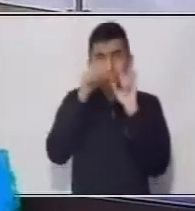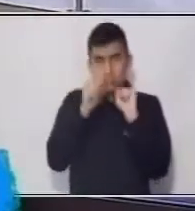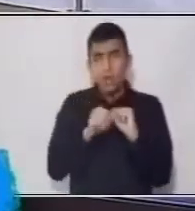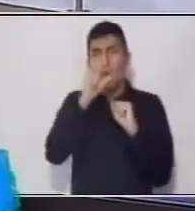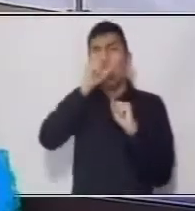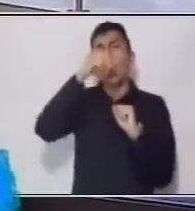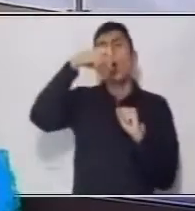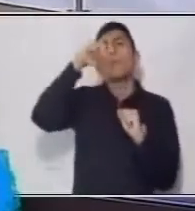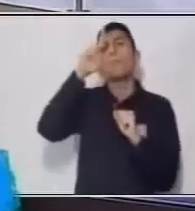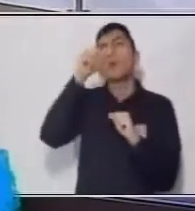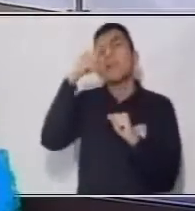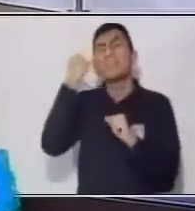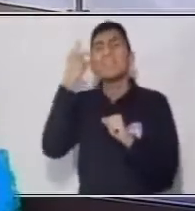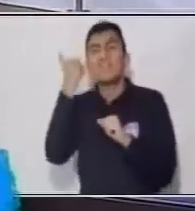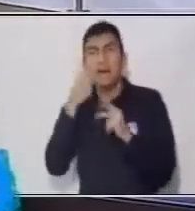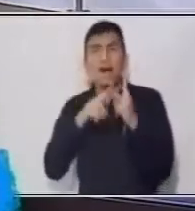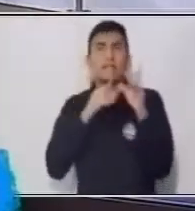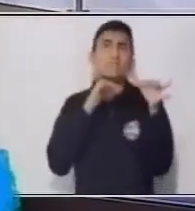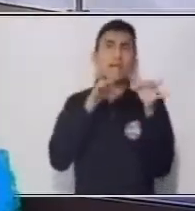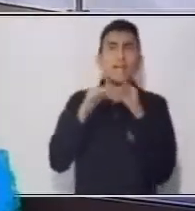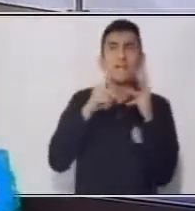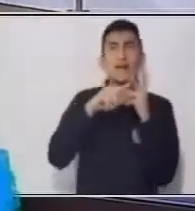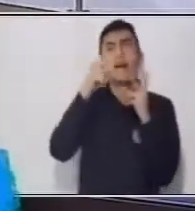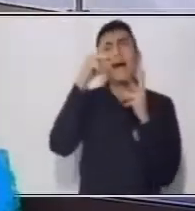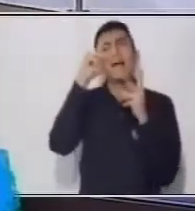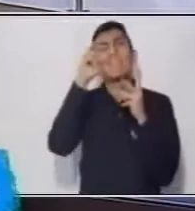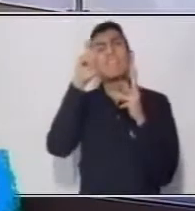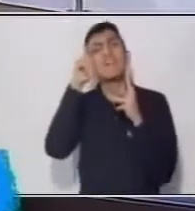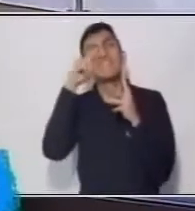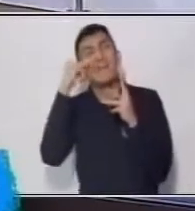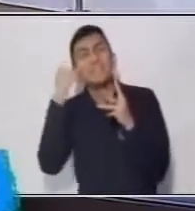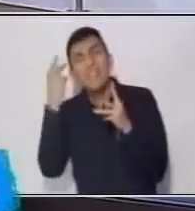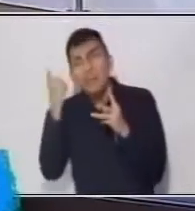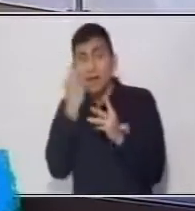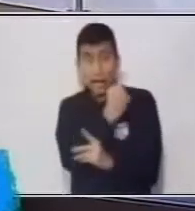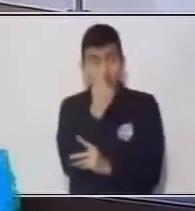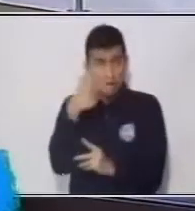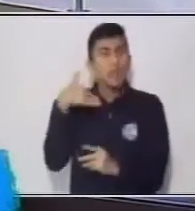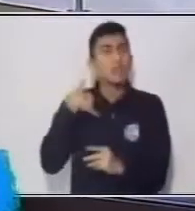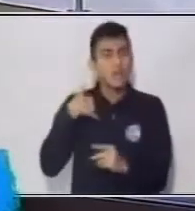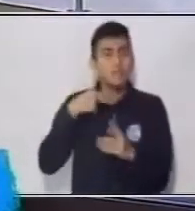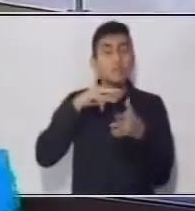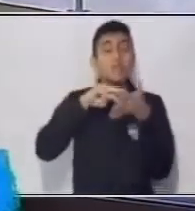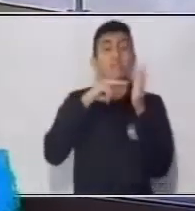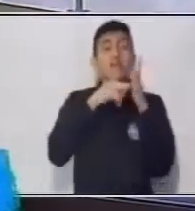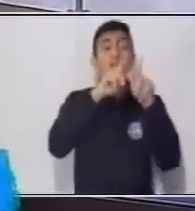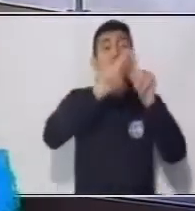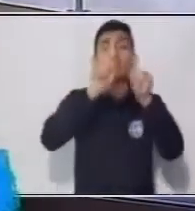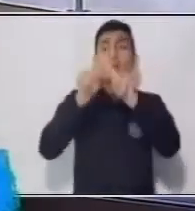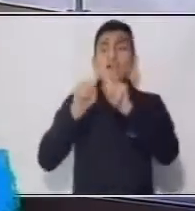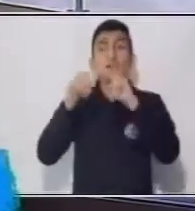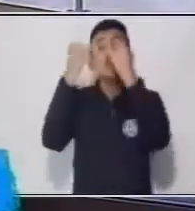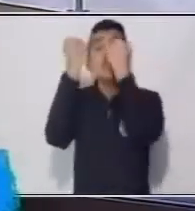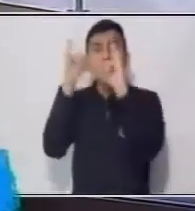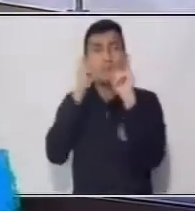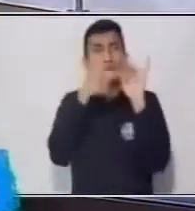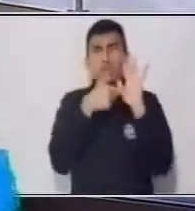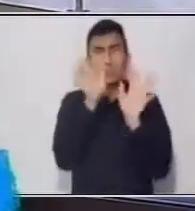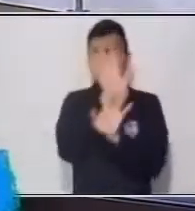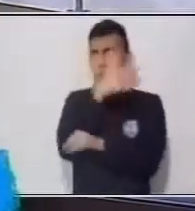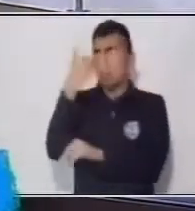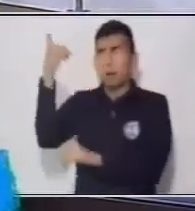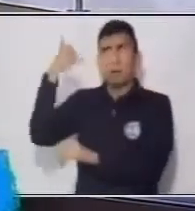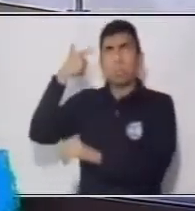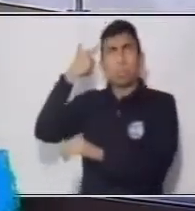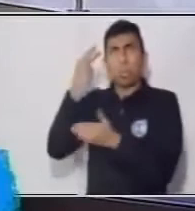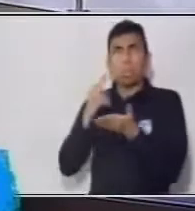copulativas, explicativas, adversativas, etcétera, cada una tiene un significado de forma independiente. Por ejemplo, no me llamó para